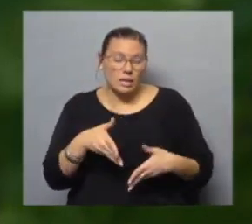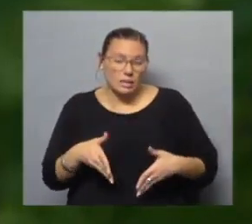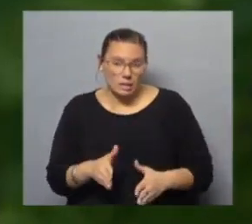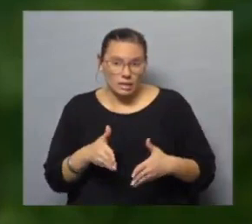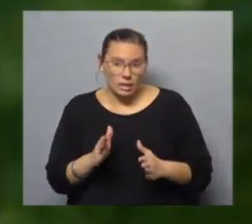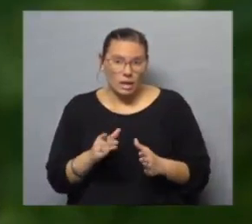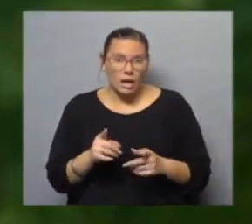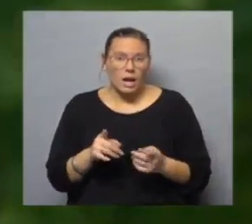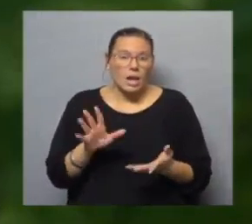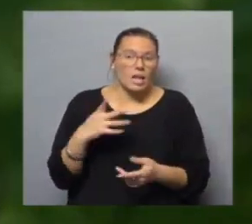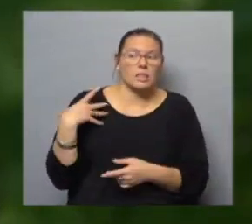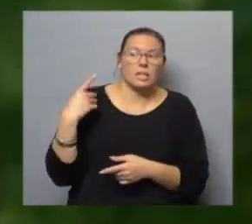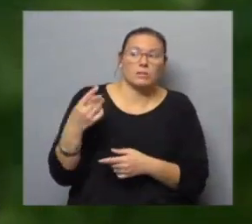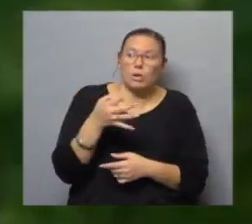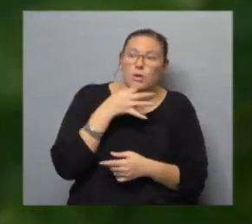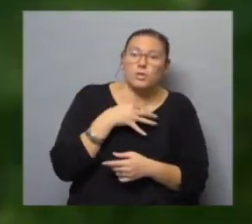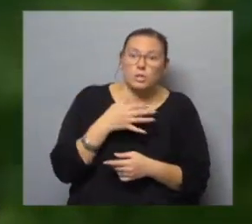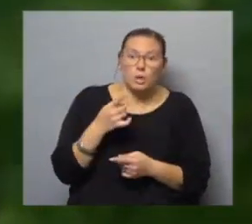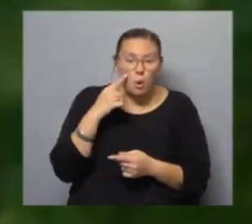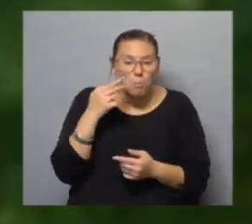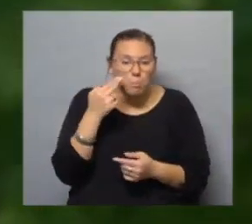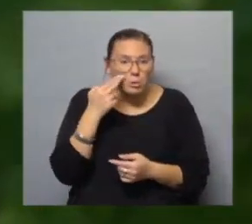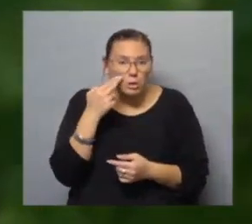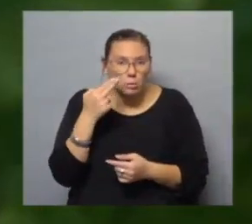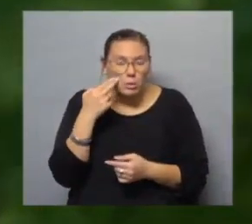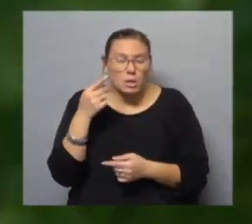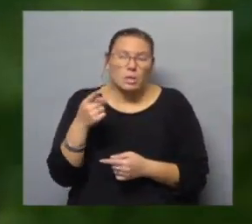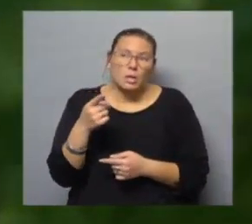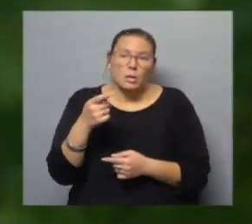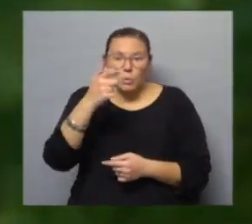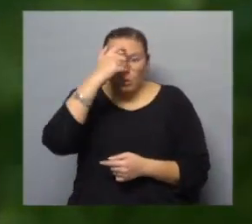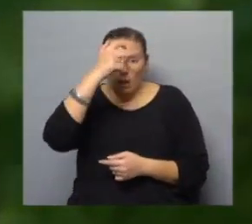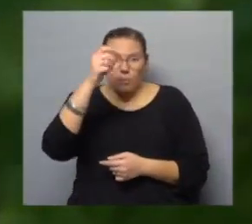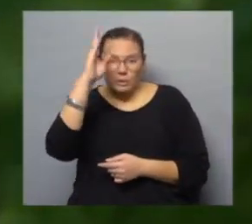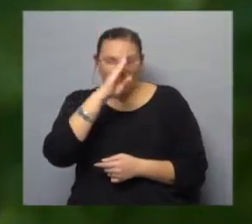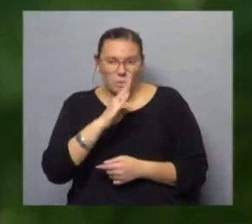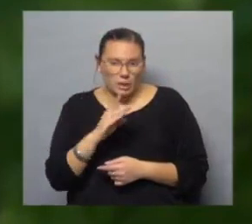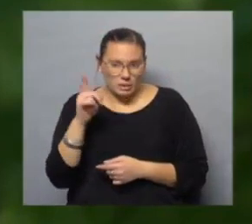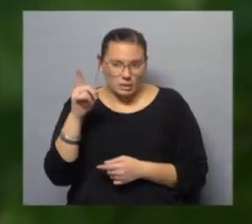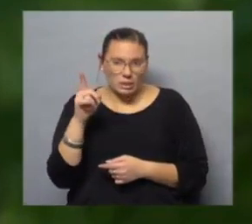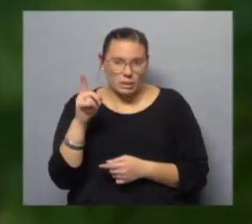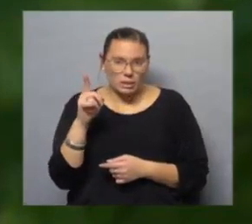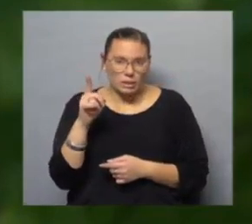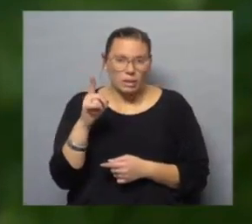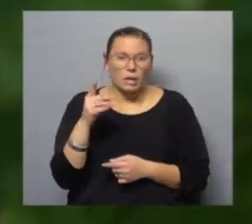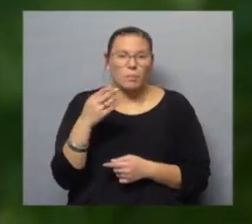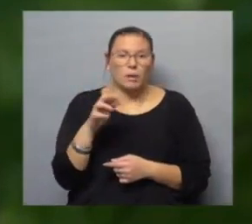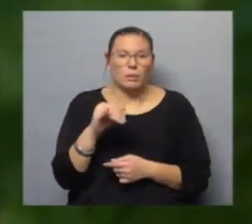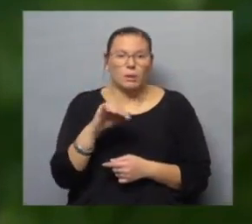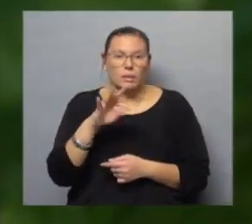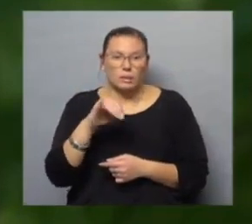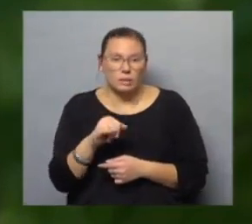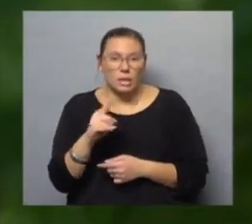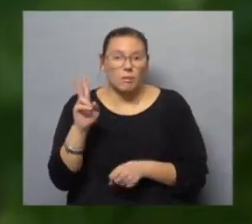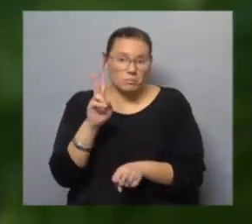de la estación nos planteó este problema y un experto brasileño, doctor Mauricio Barbanti Duarte, que